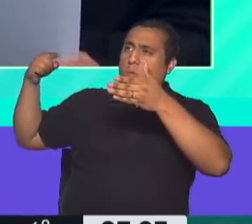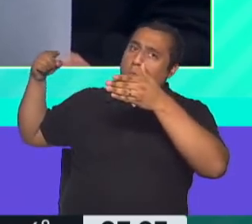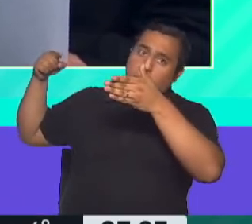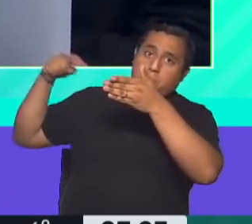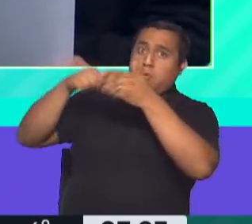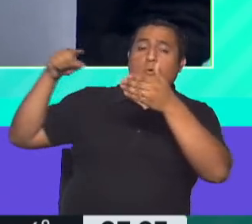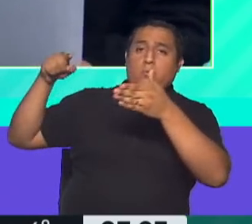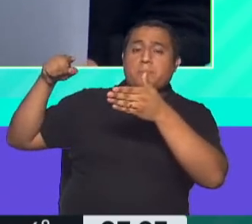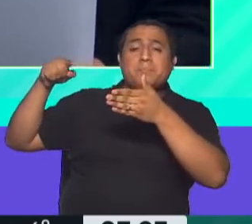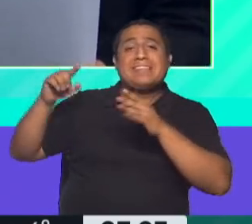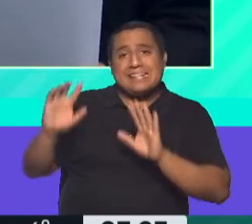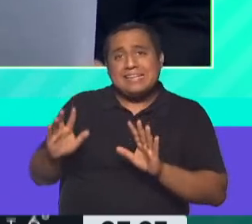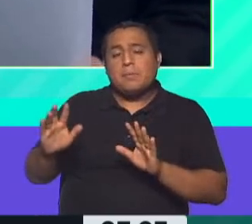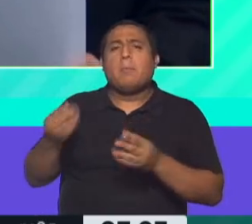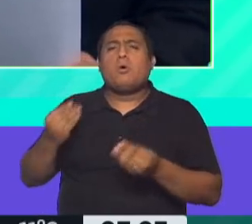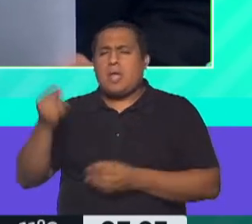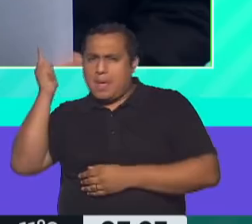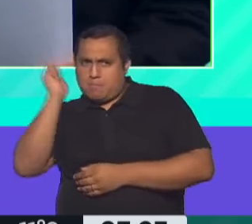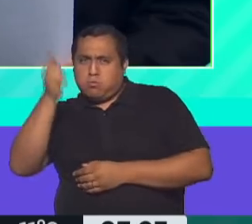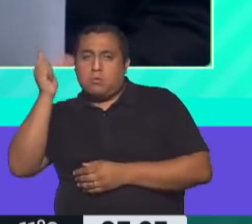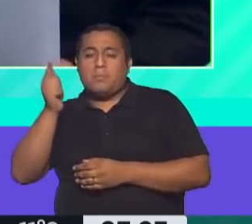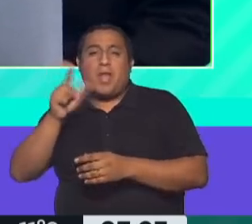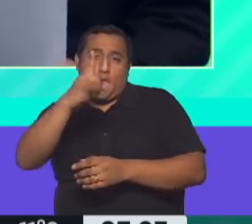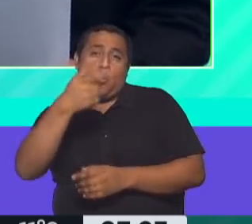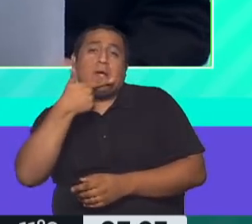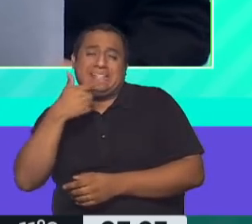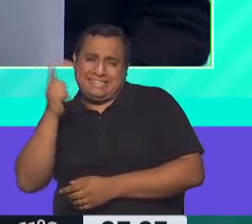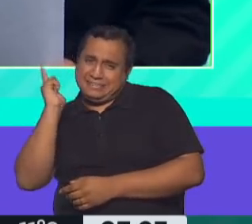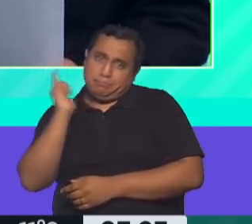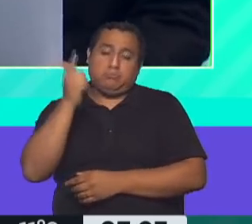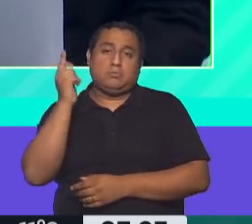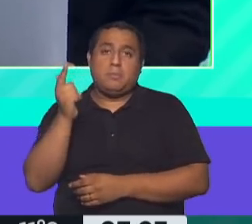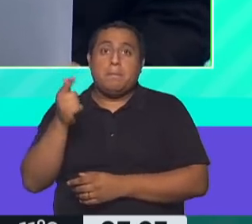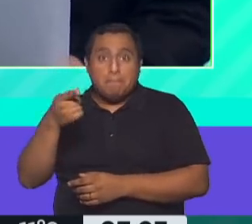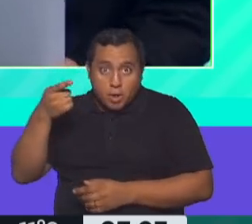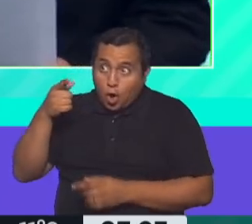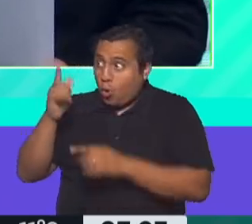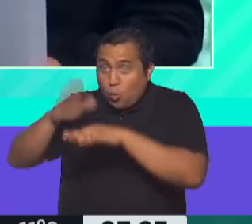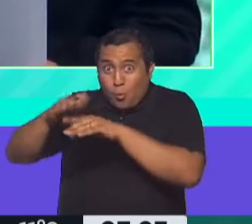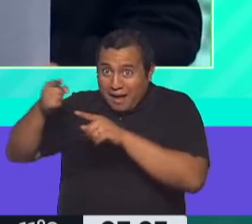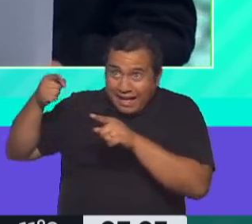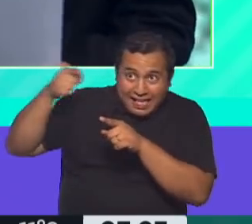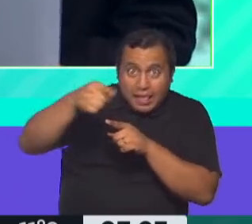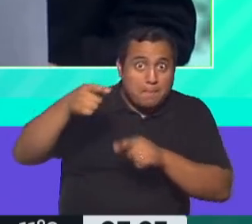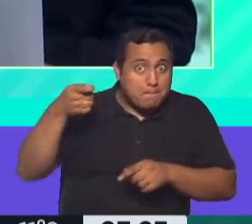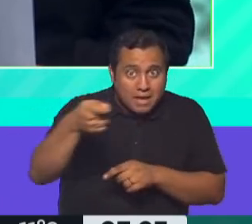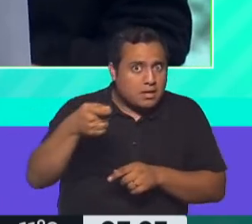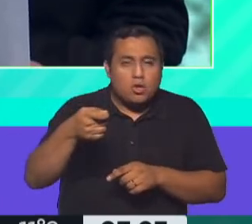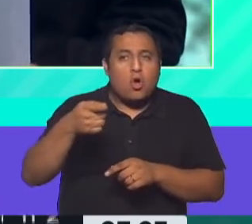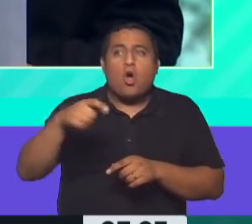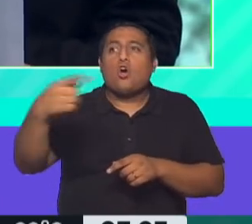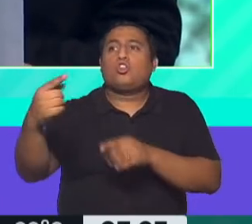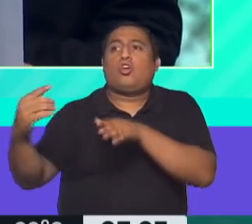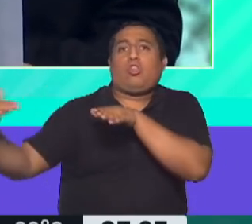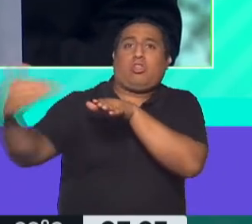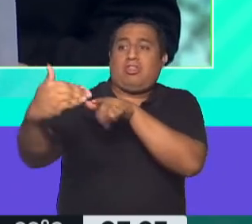tenía como objetivo dar muerte a Lucas González no fue el que lo mató, pero sí hubo otro disparado de adelante que